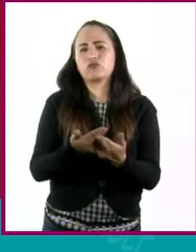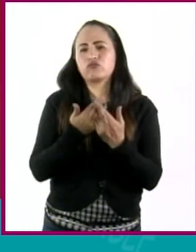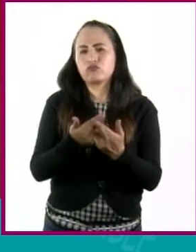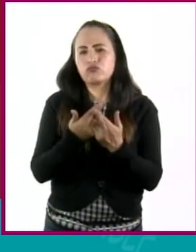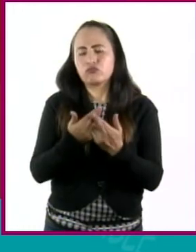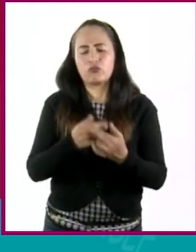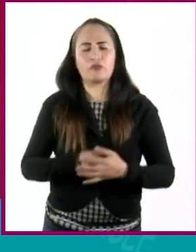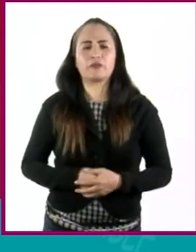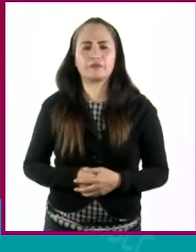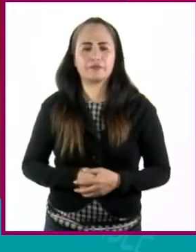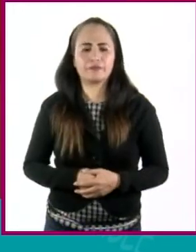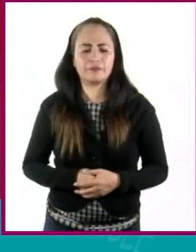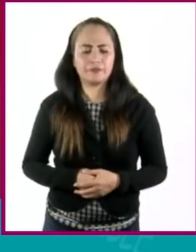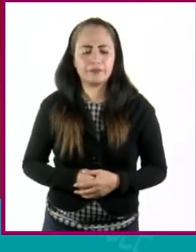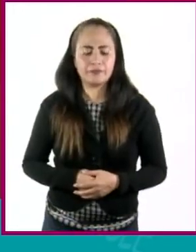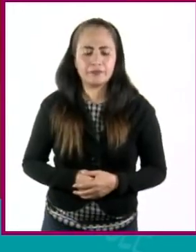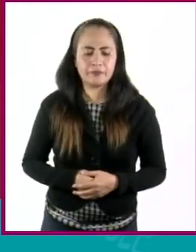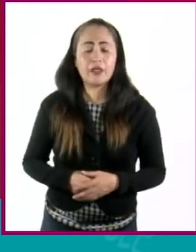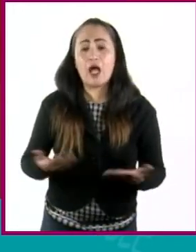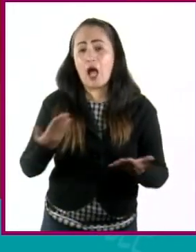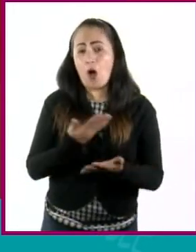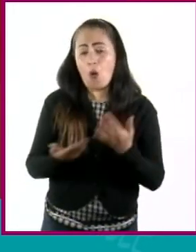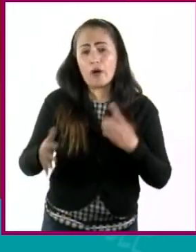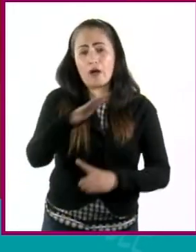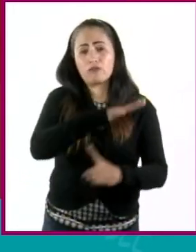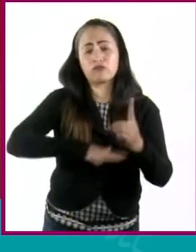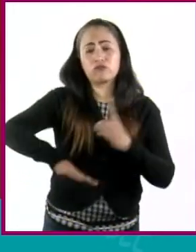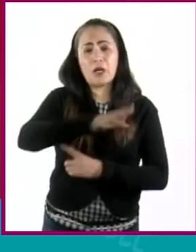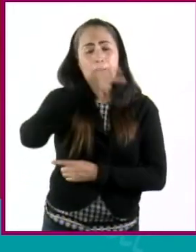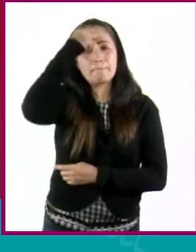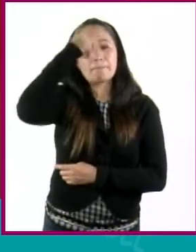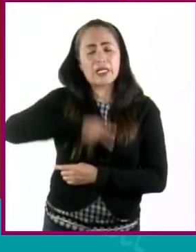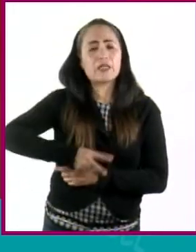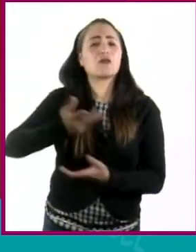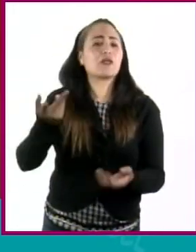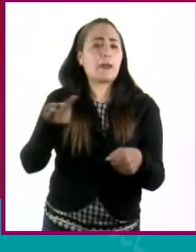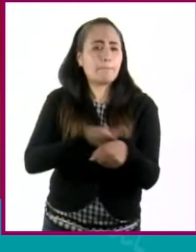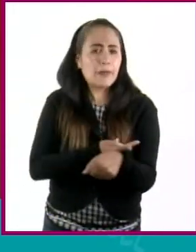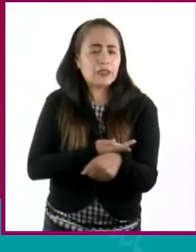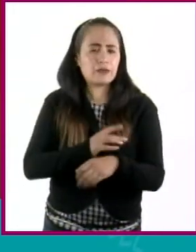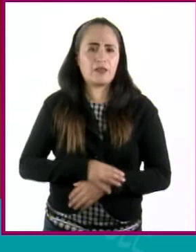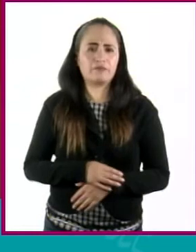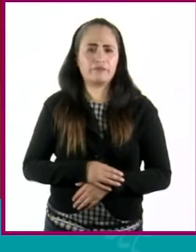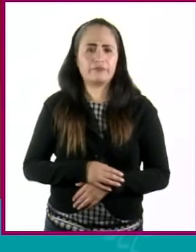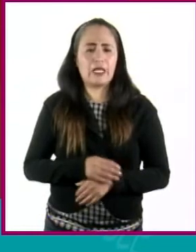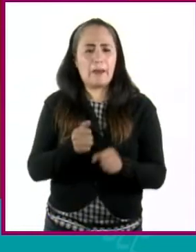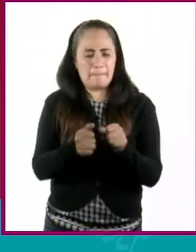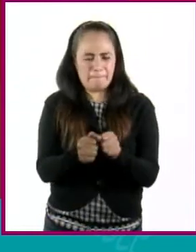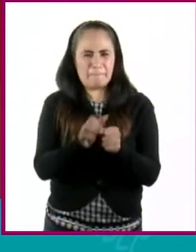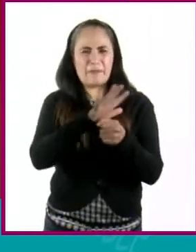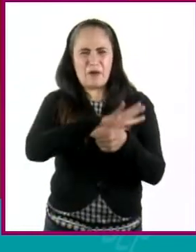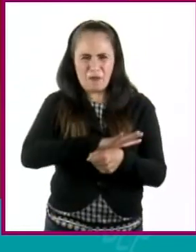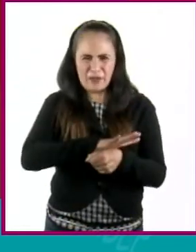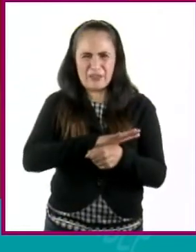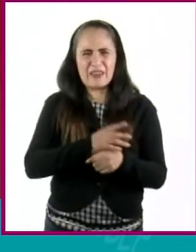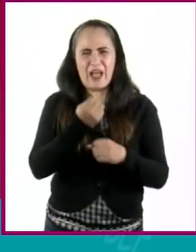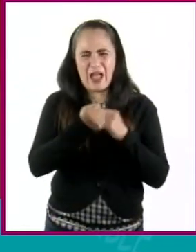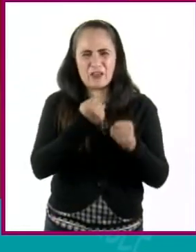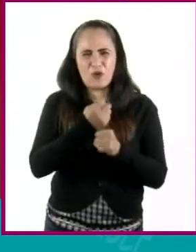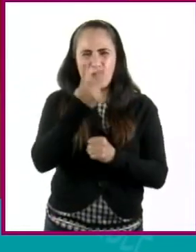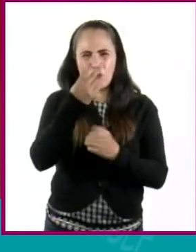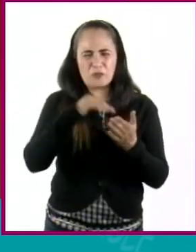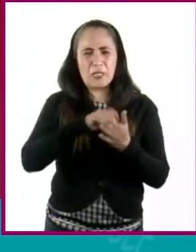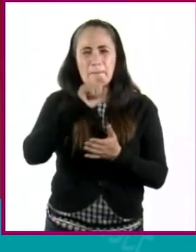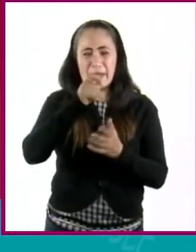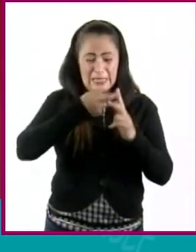del entorno actual mexicano es importante en el sentido de que después del inicio de la pandemia del COVID en el 2020,